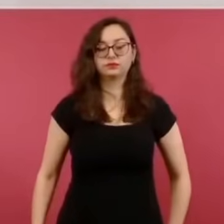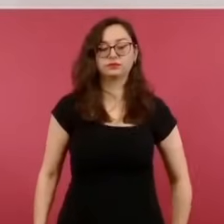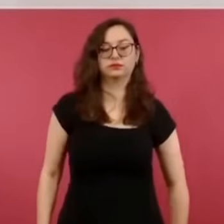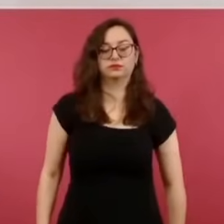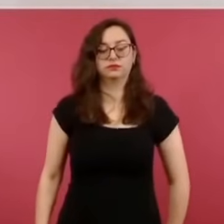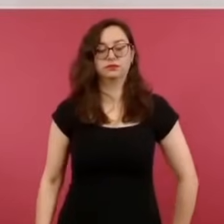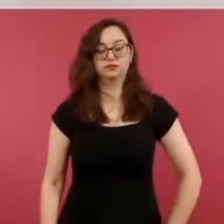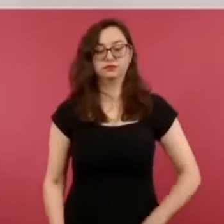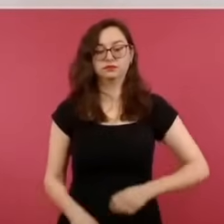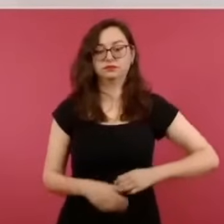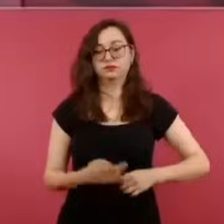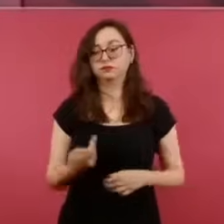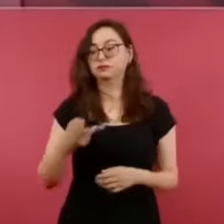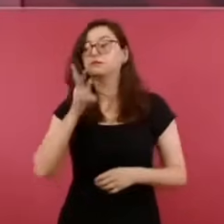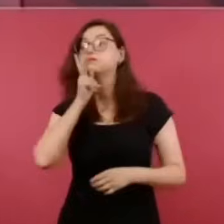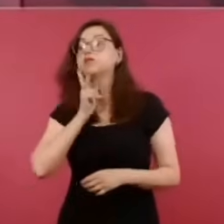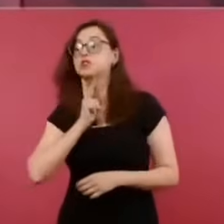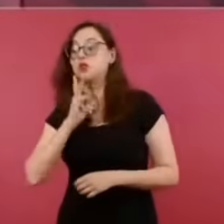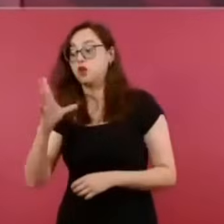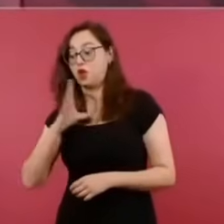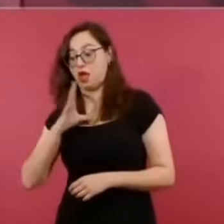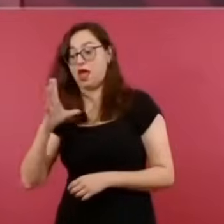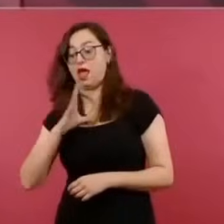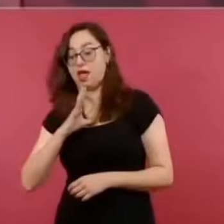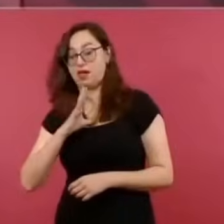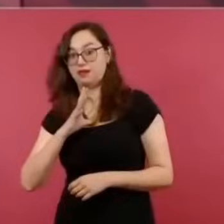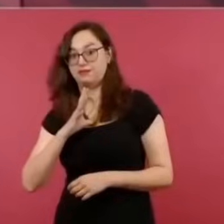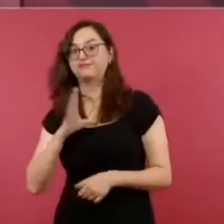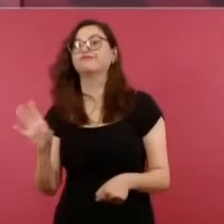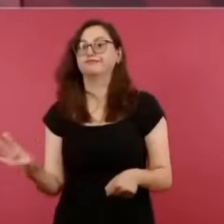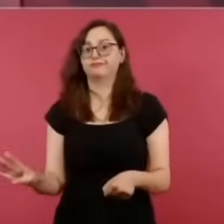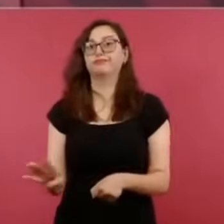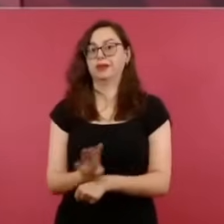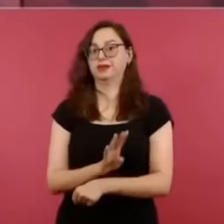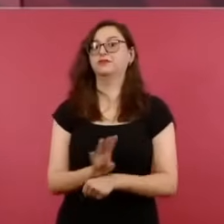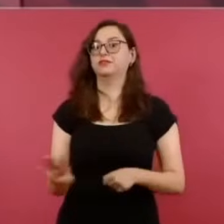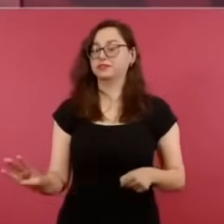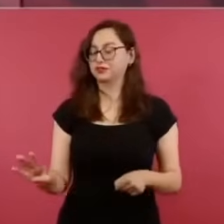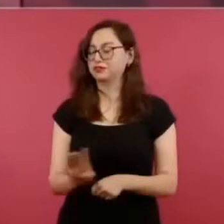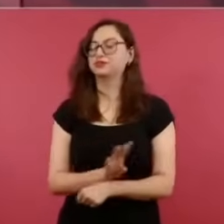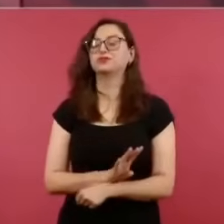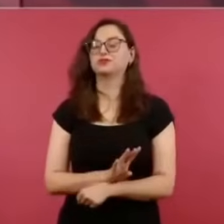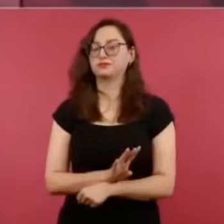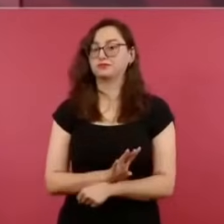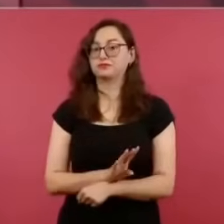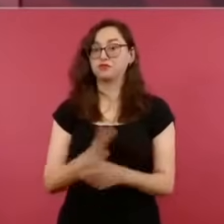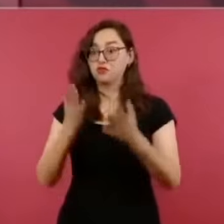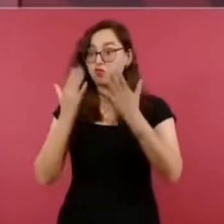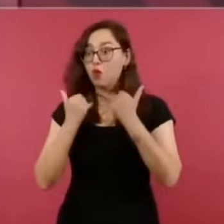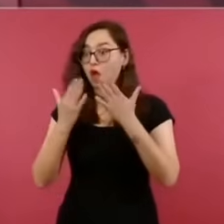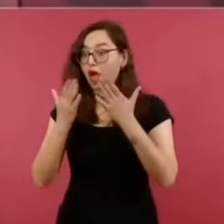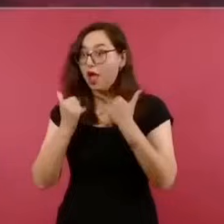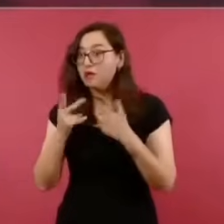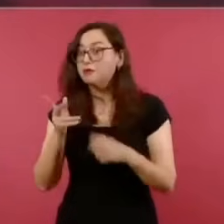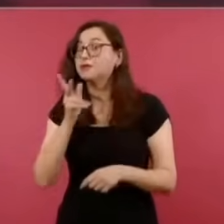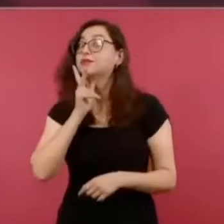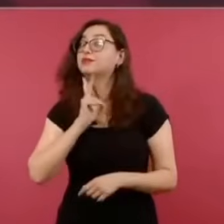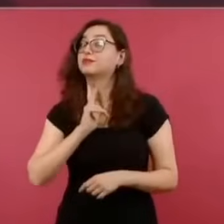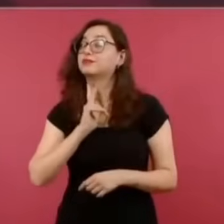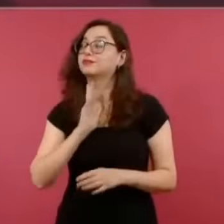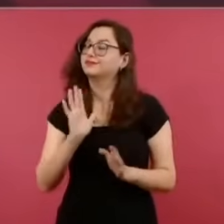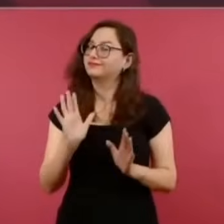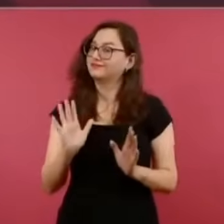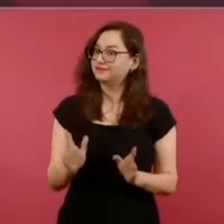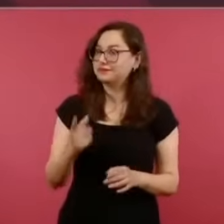tener petróleo que no tenerlo. Por eso México